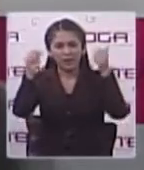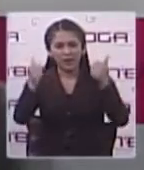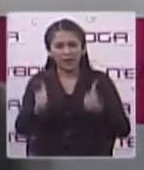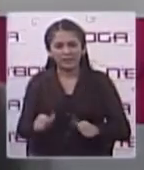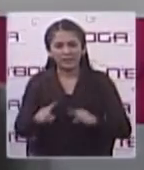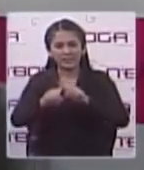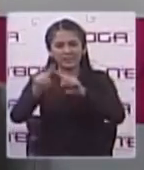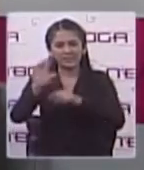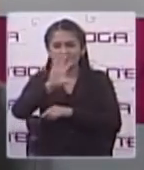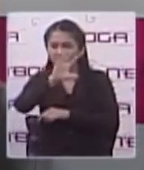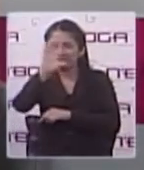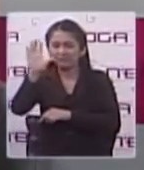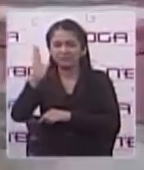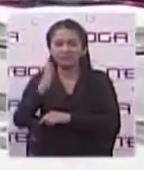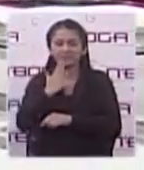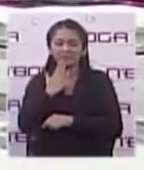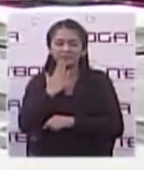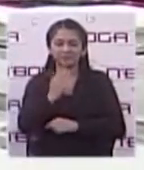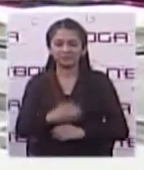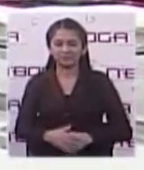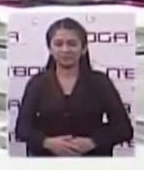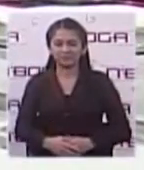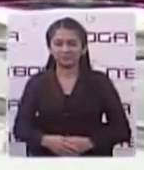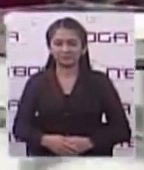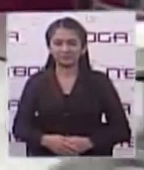lo que van a poder ver.